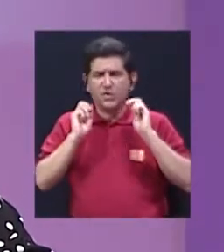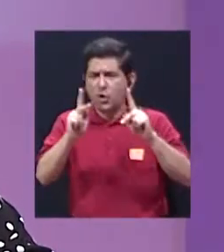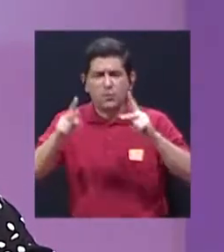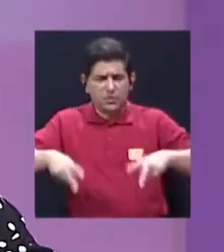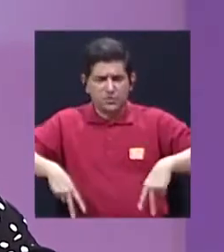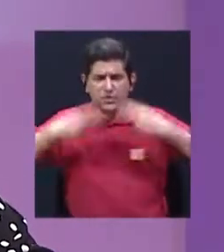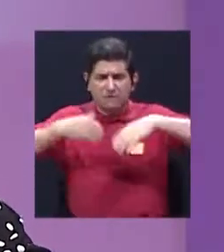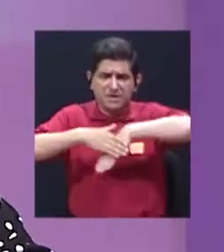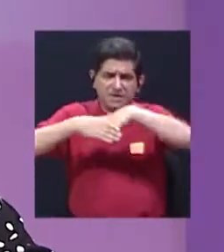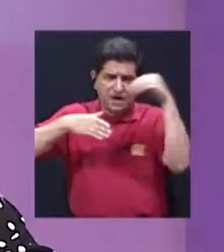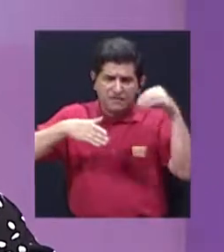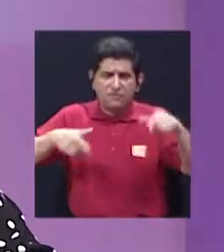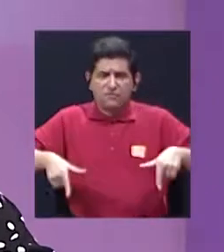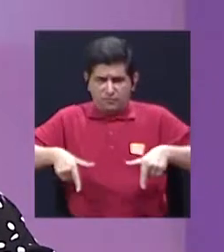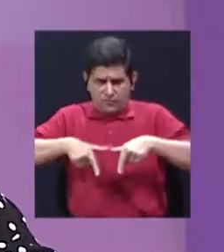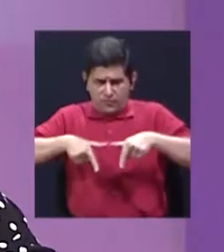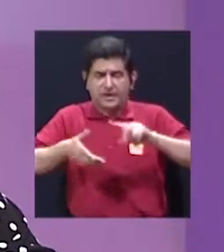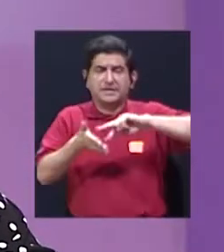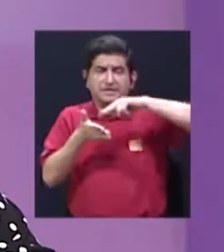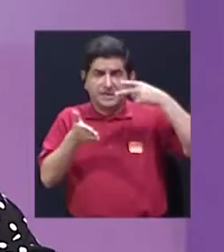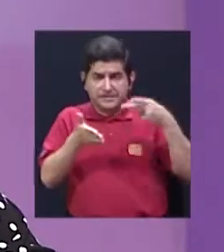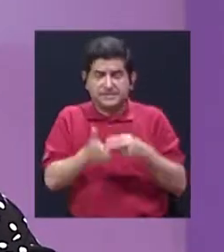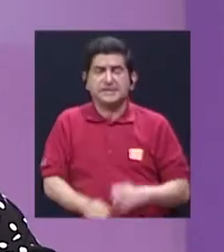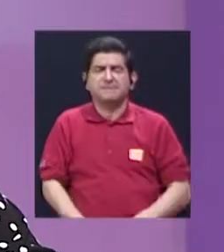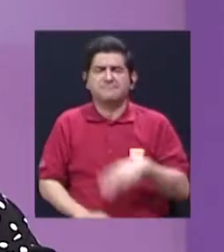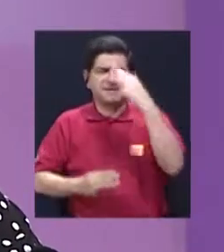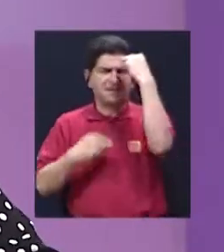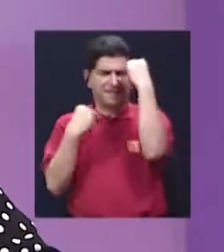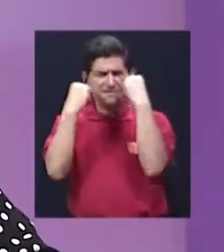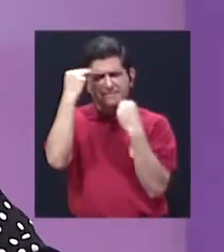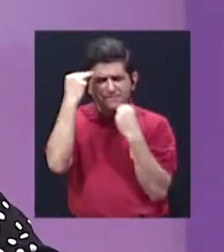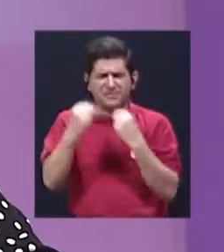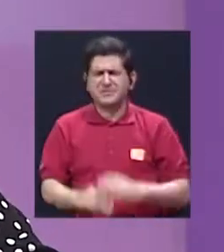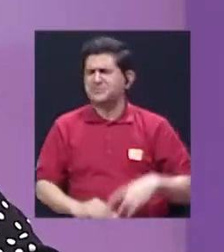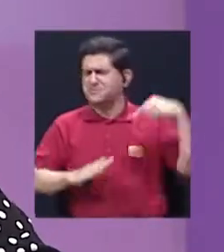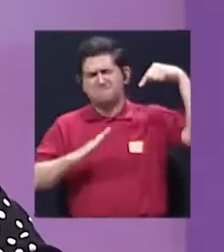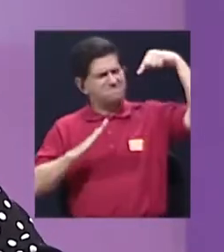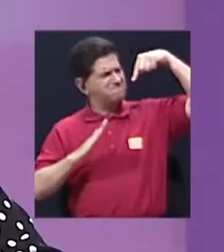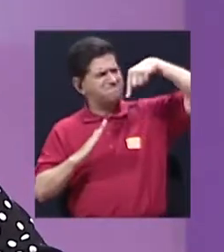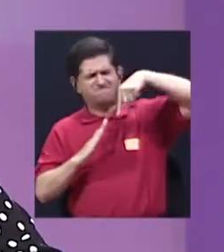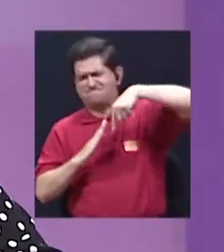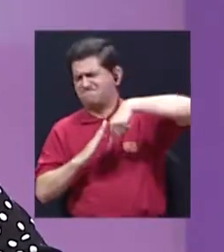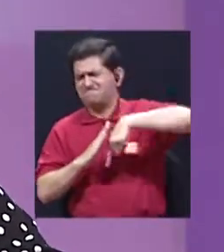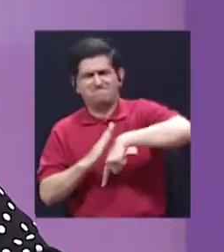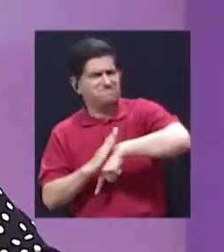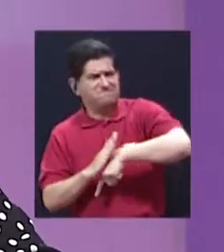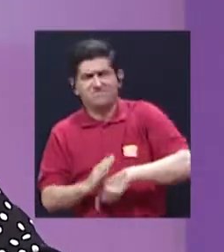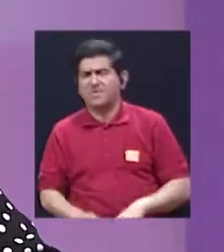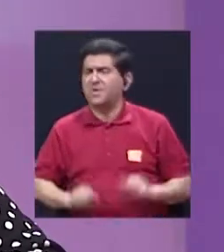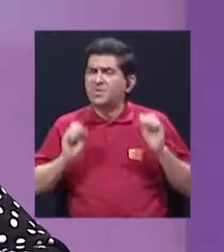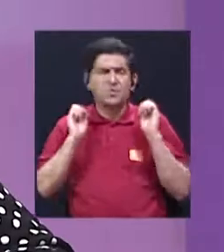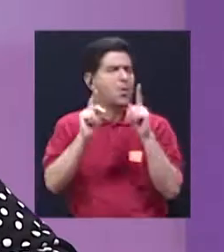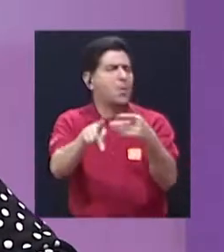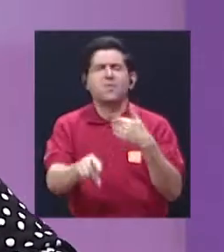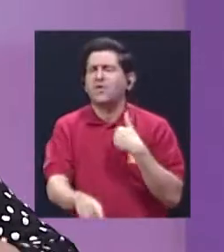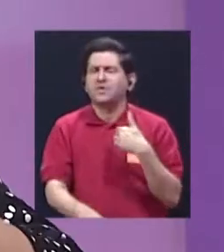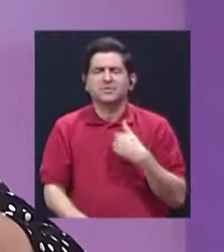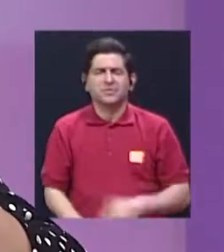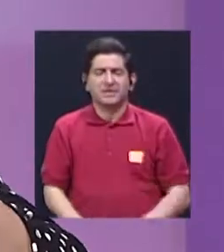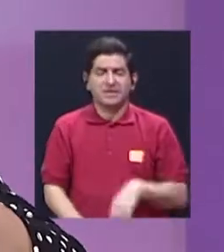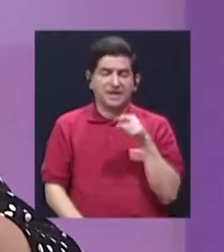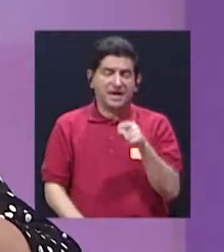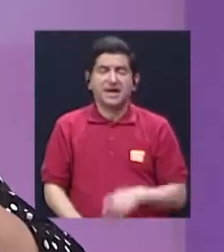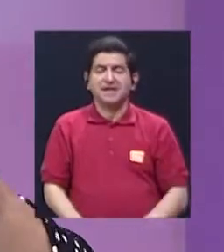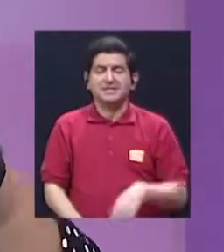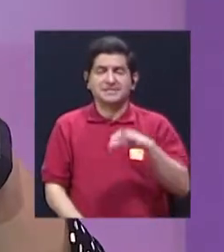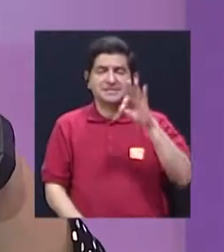extrauterina o MIVE son malformaciones muy graves que no permiten que el producto